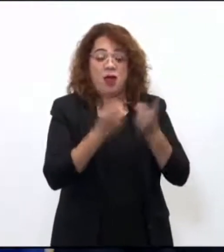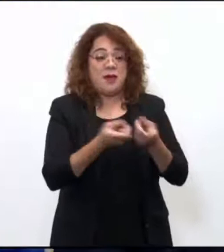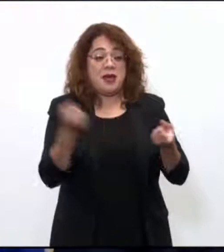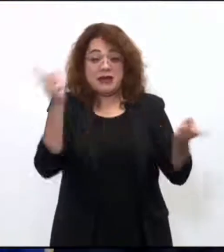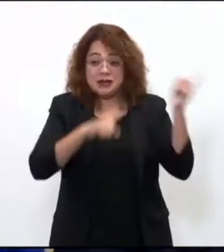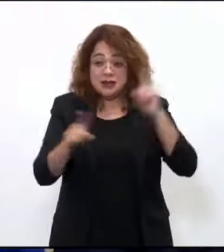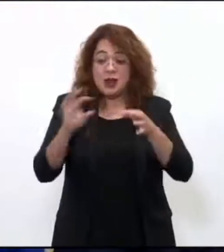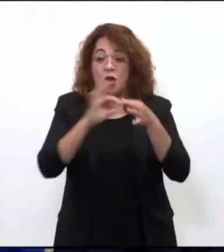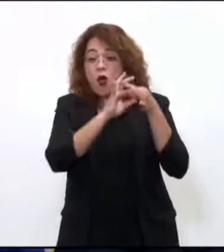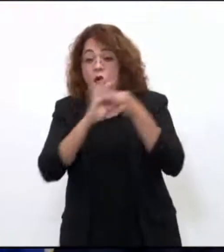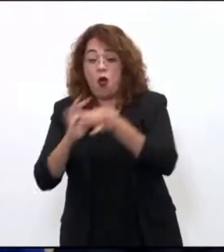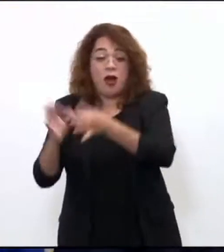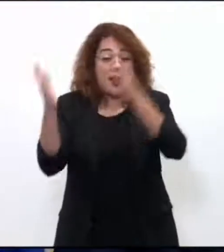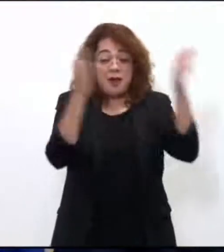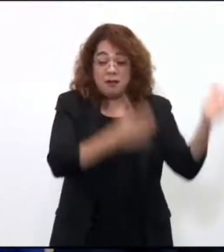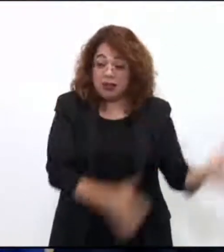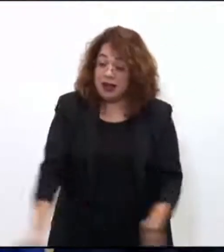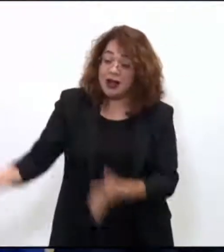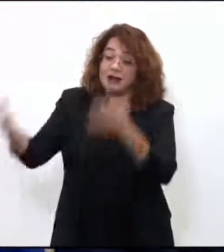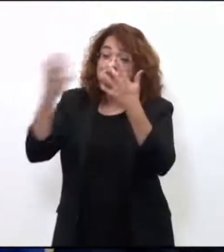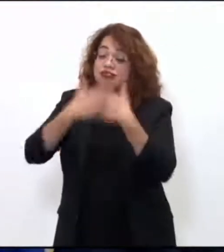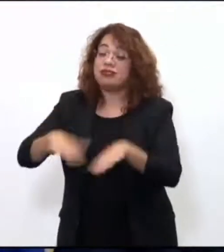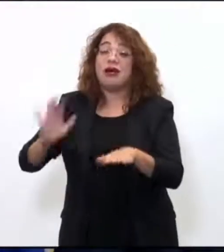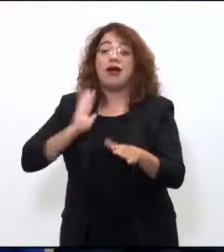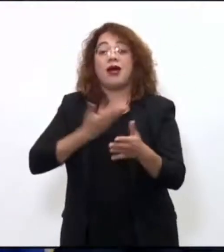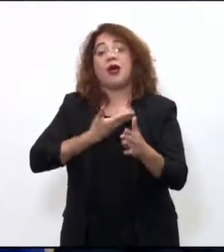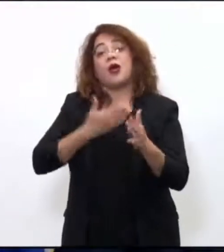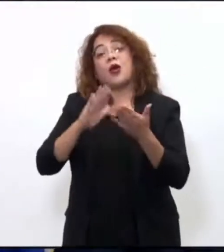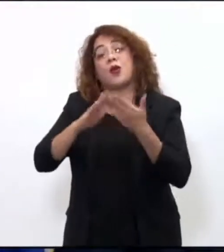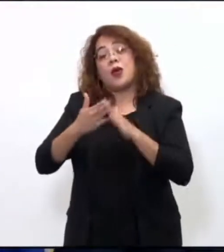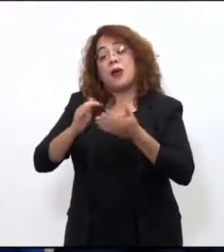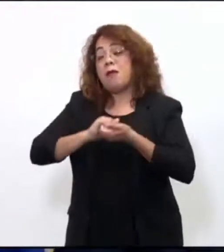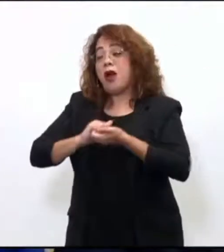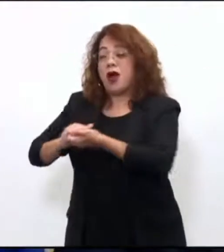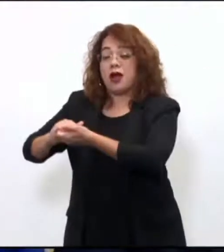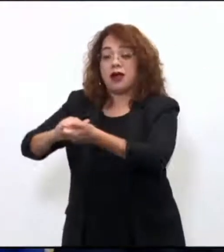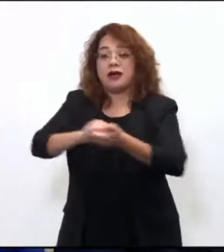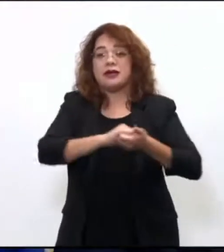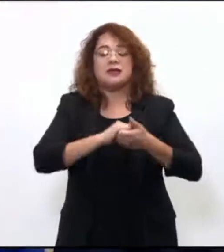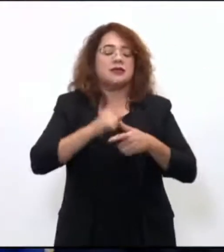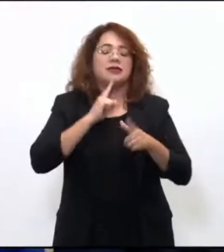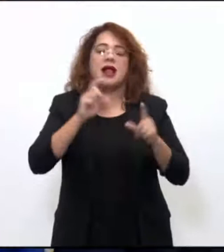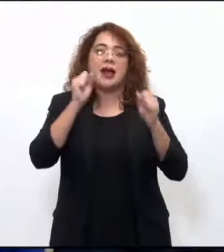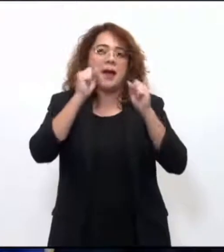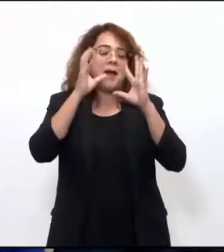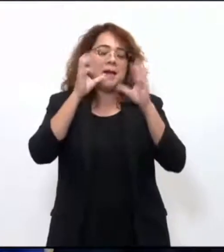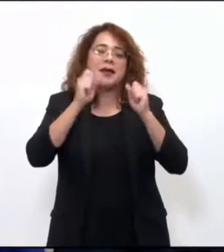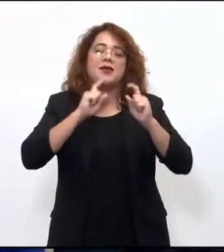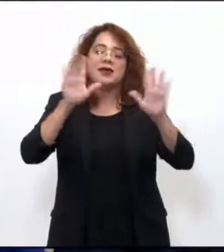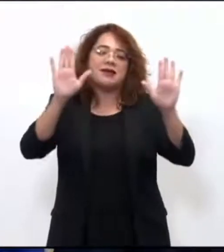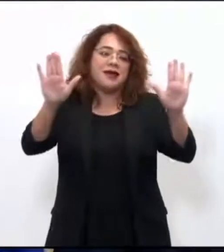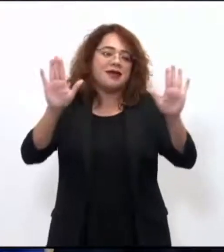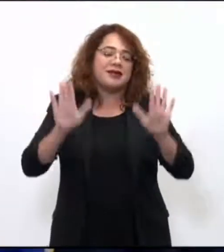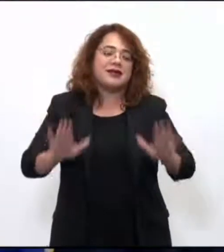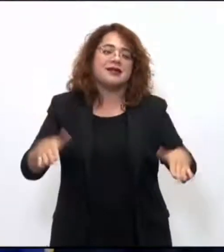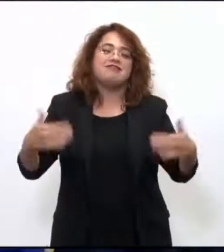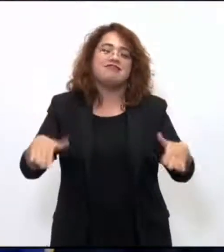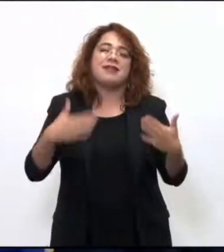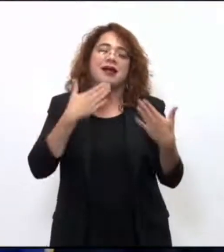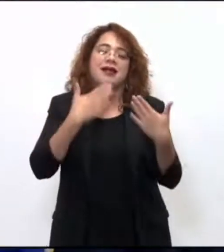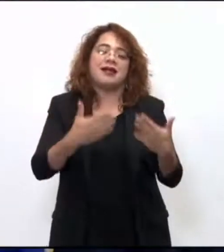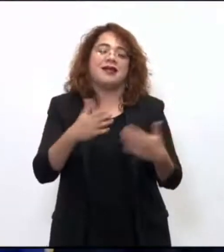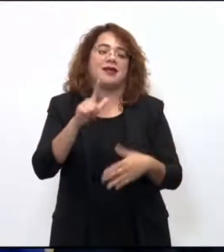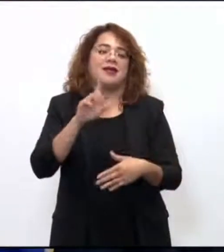ha sido extraordinario. Están haciendo un trabajo fantástico y estamos muy agradecidos por